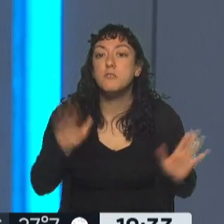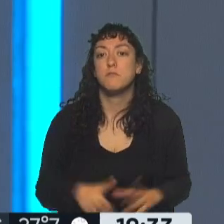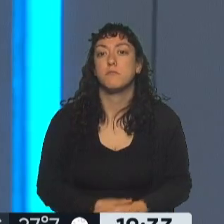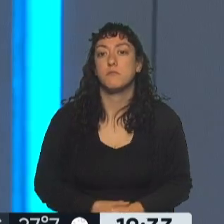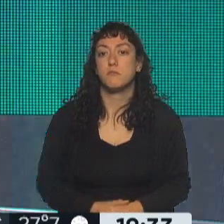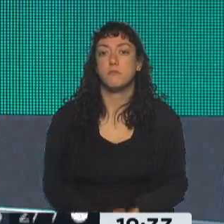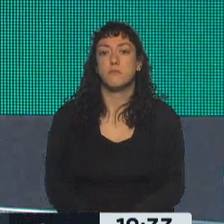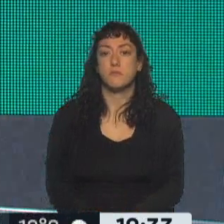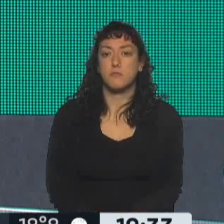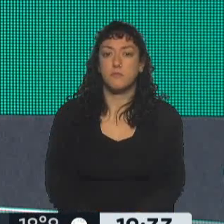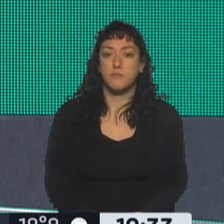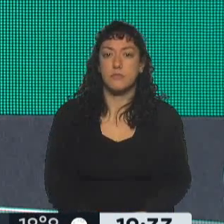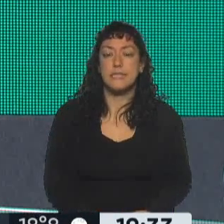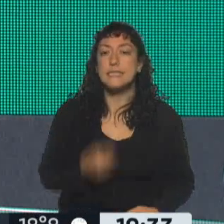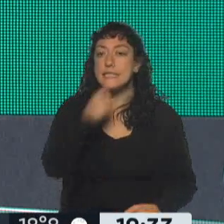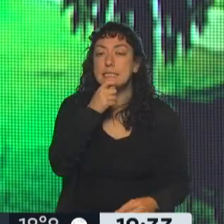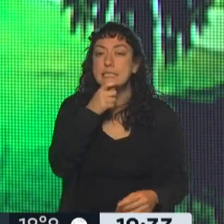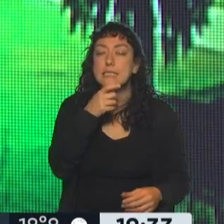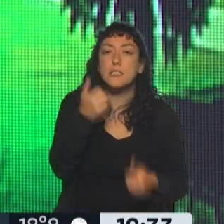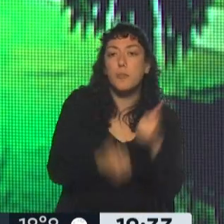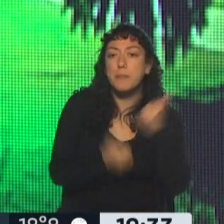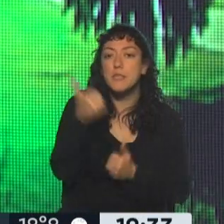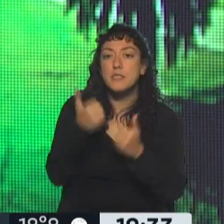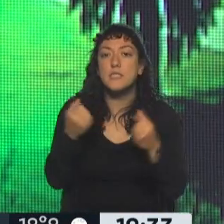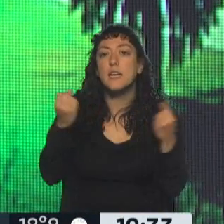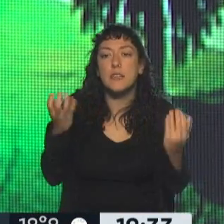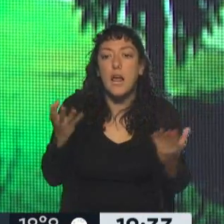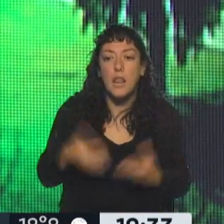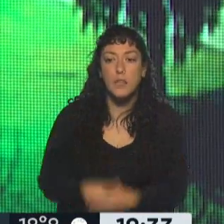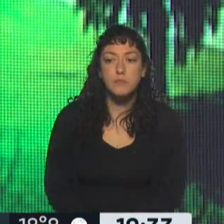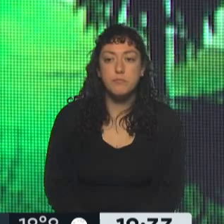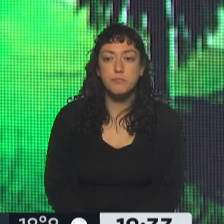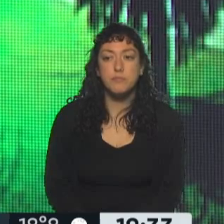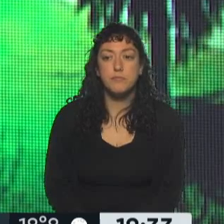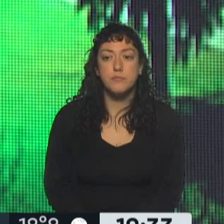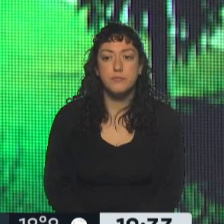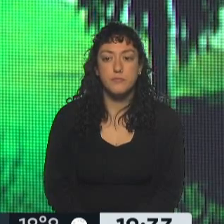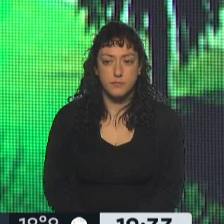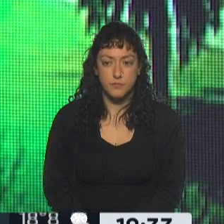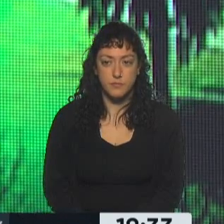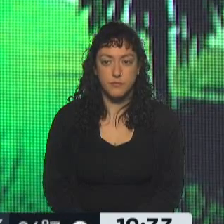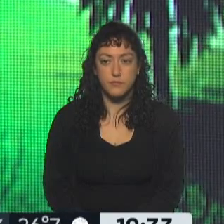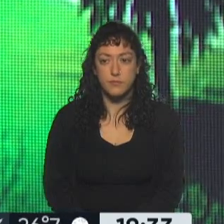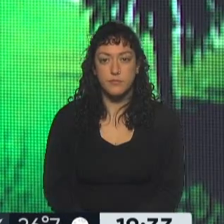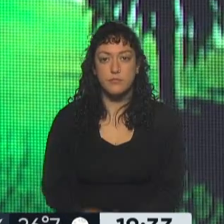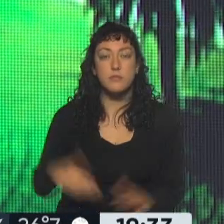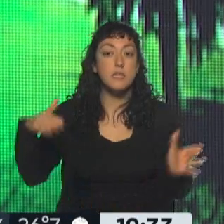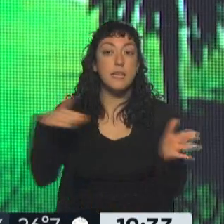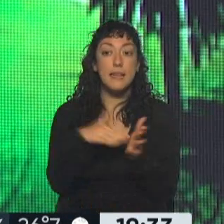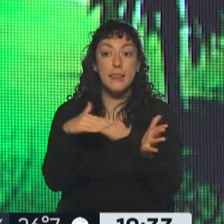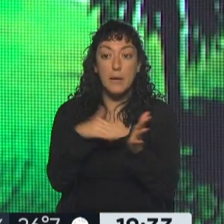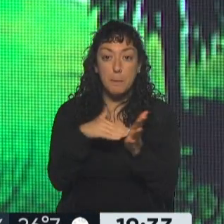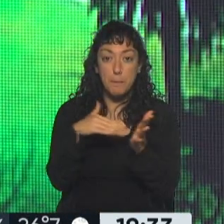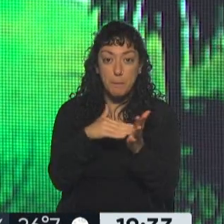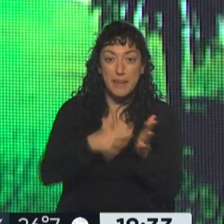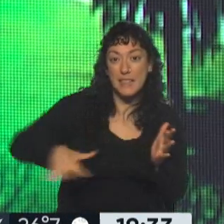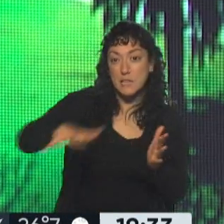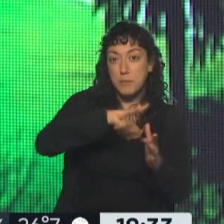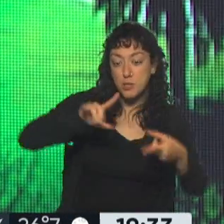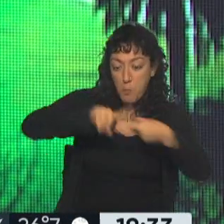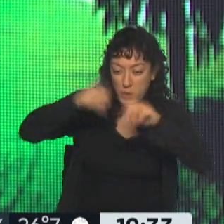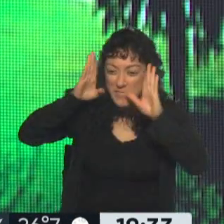la historia cuando uno está en carrera? Bueno, depende. Me parece que es distinto en un espacio que pone el foco en la